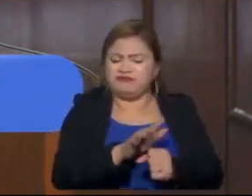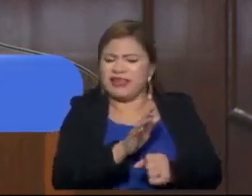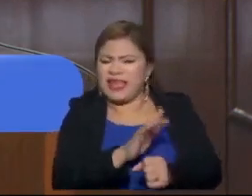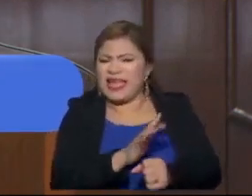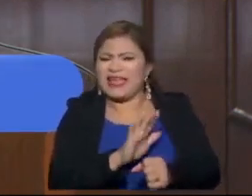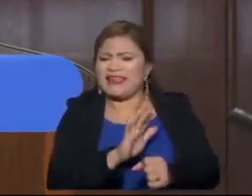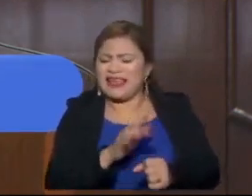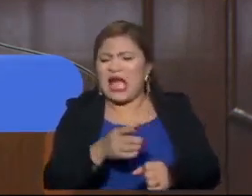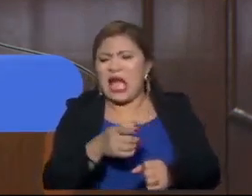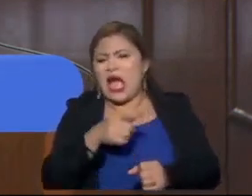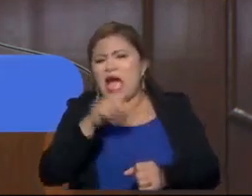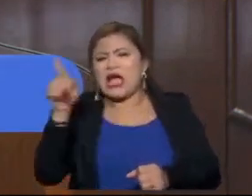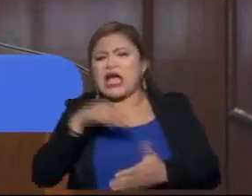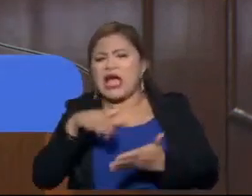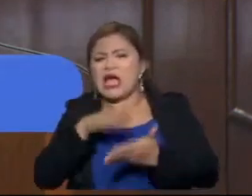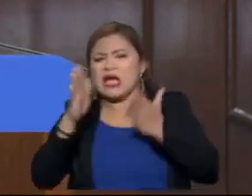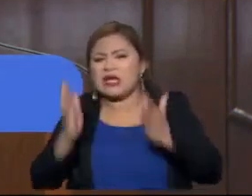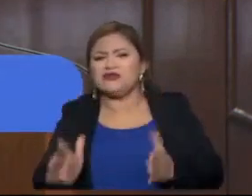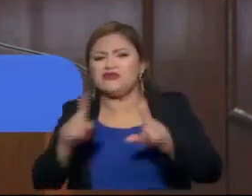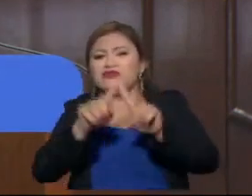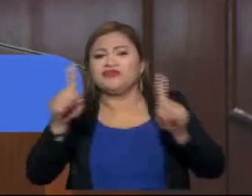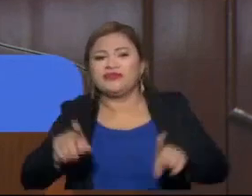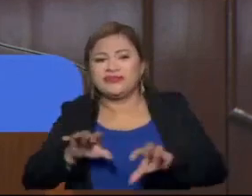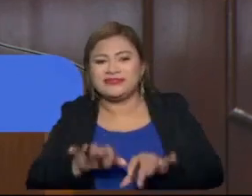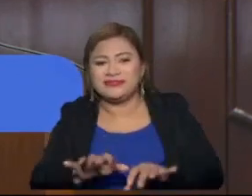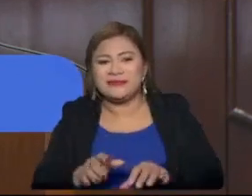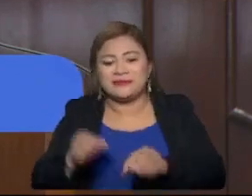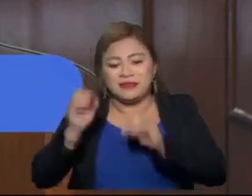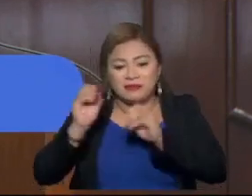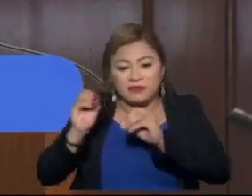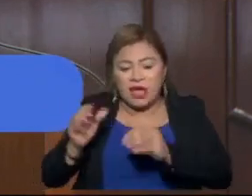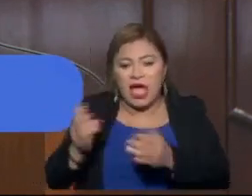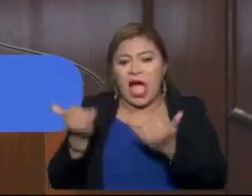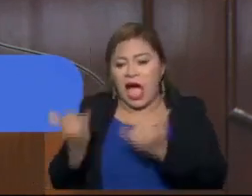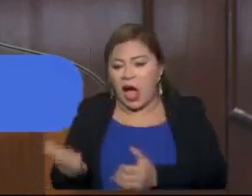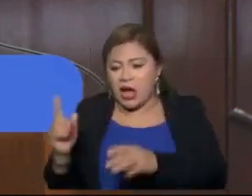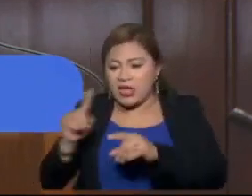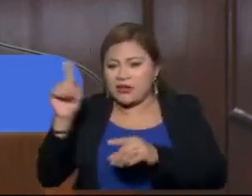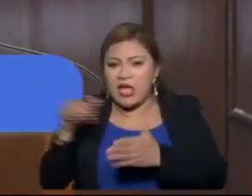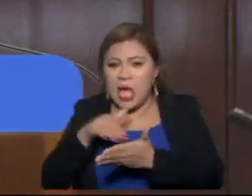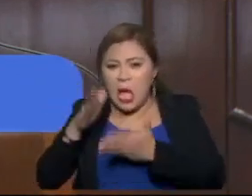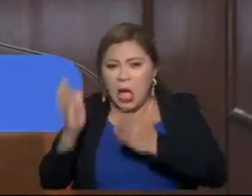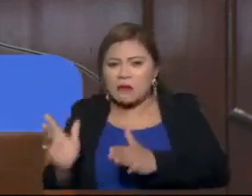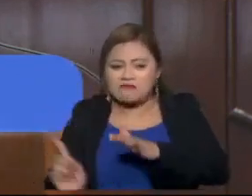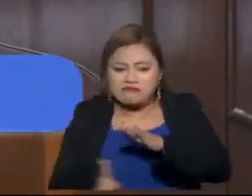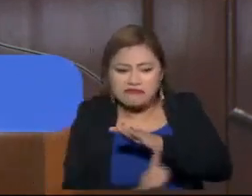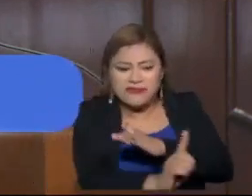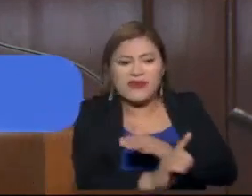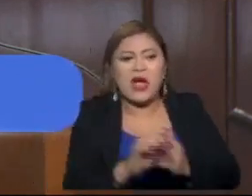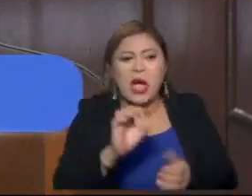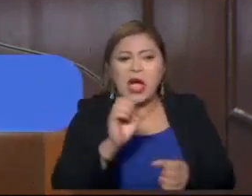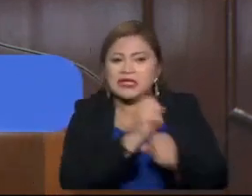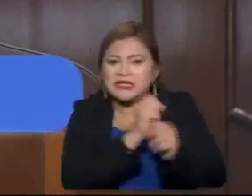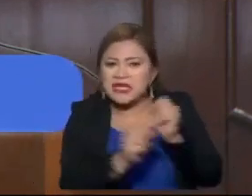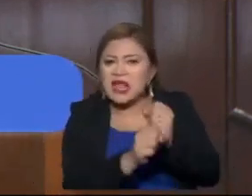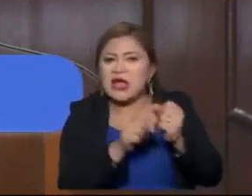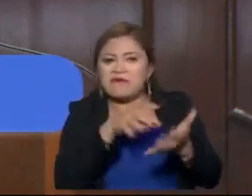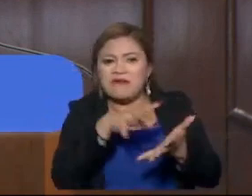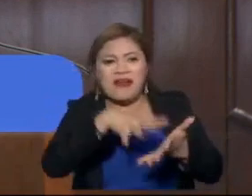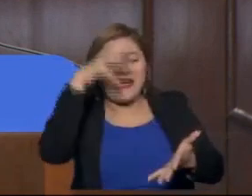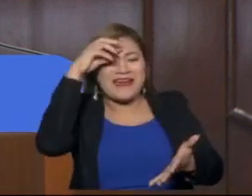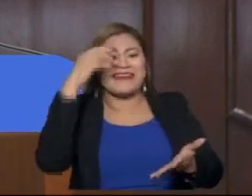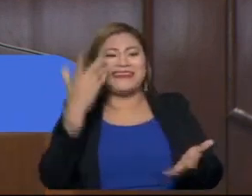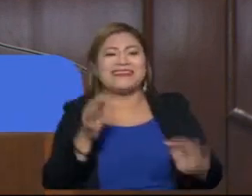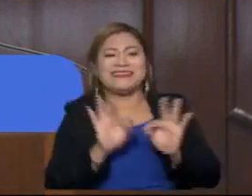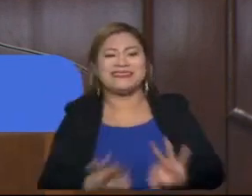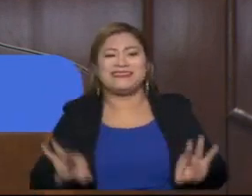del Estado para la transformación de la enseñanza. Con ese propósito, instalamos